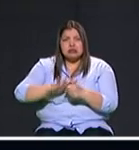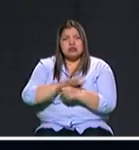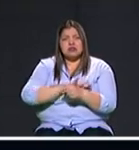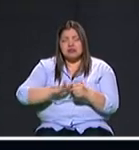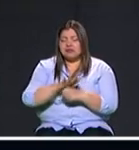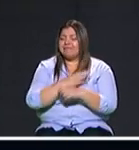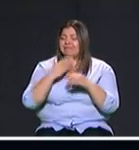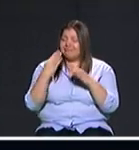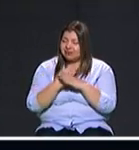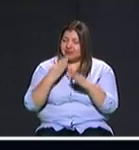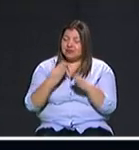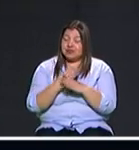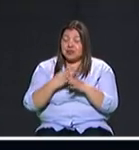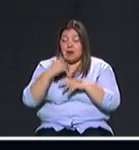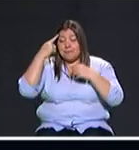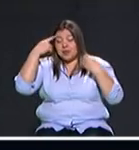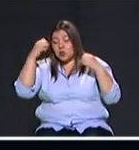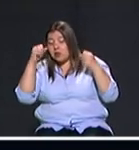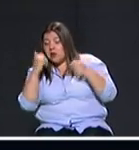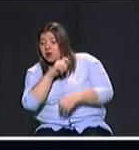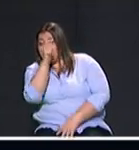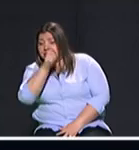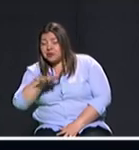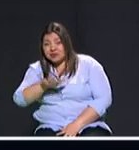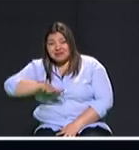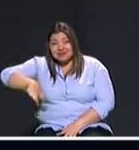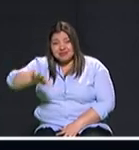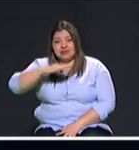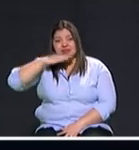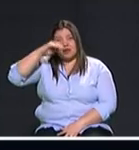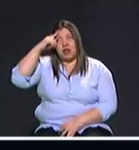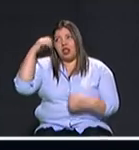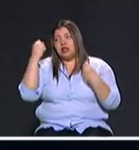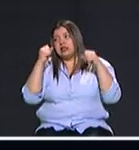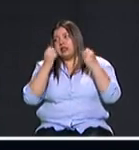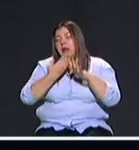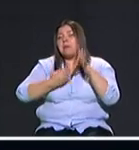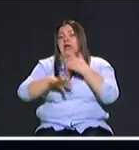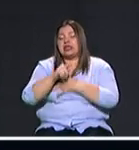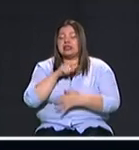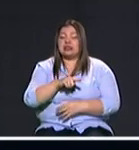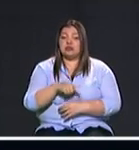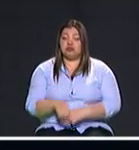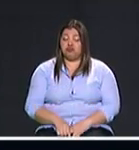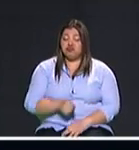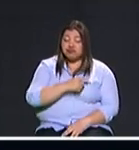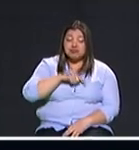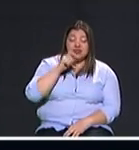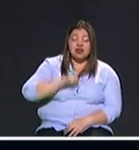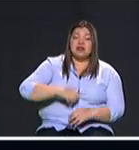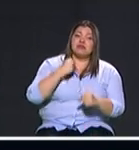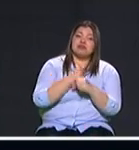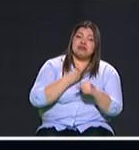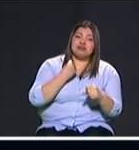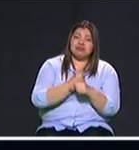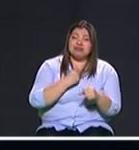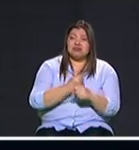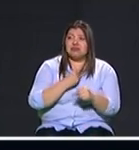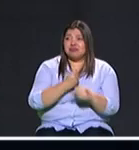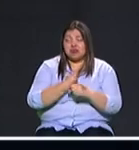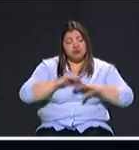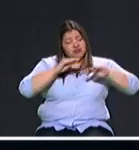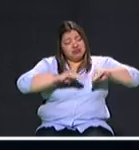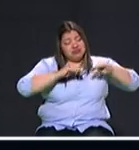los ciudadanos la preocupación mayor de los ciudadanos de medellín nosotros tenemos que trabajar en varios sentidos para mí lo más importante es evitar que las personas entren al